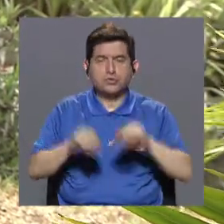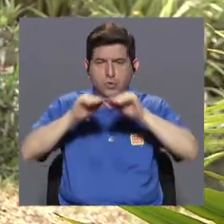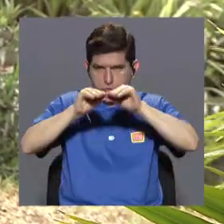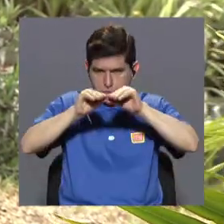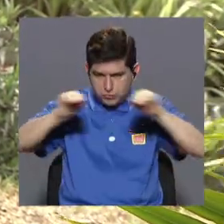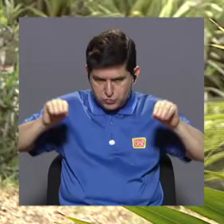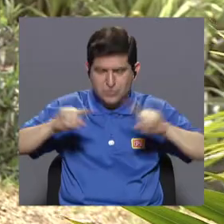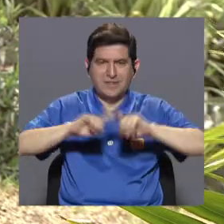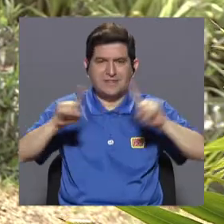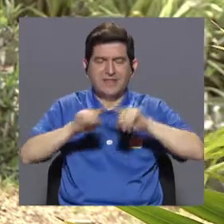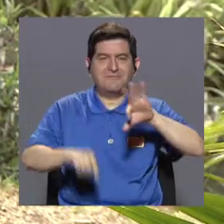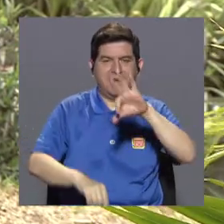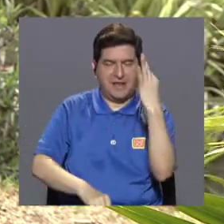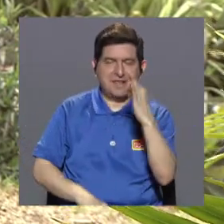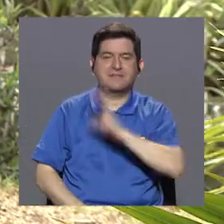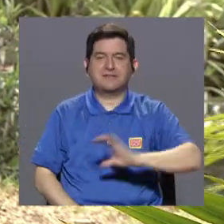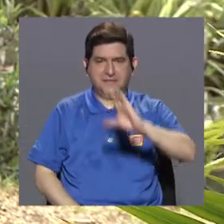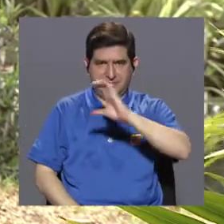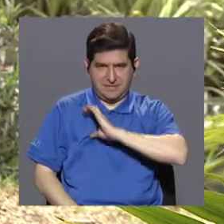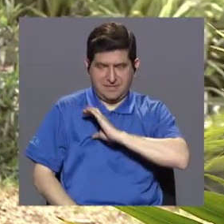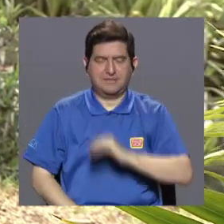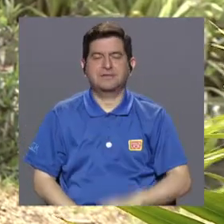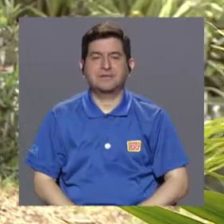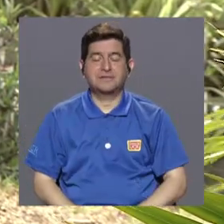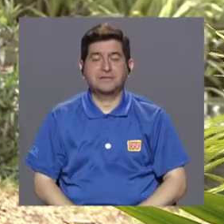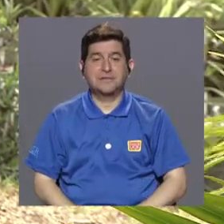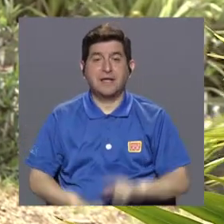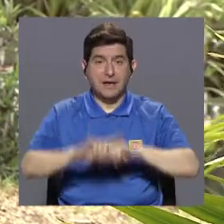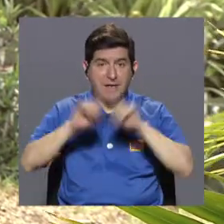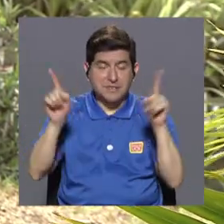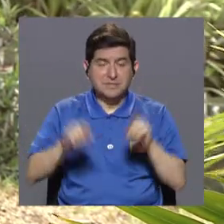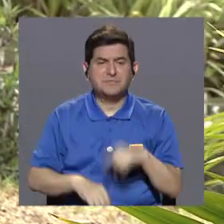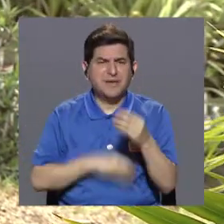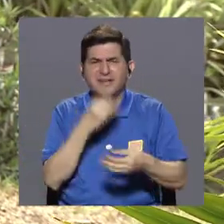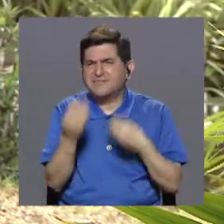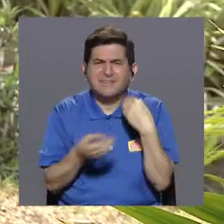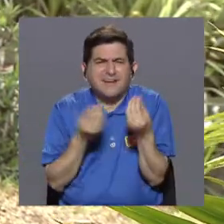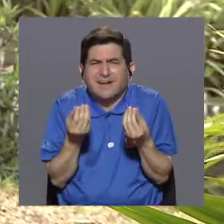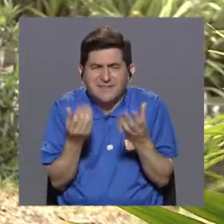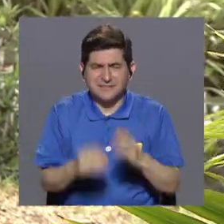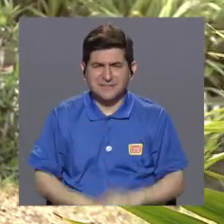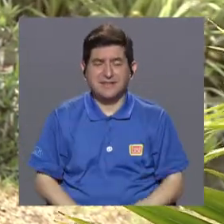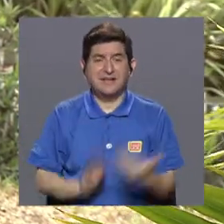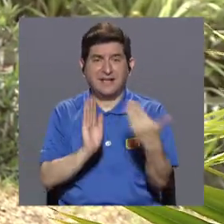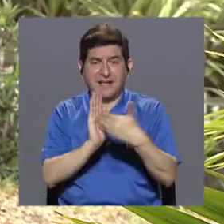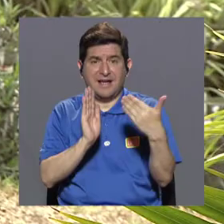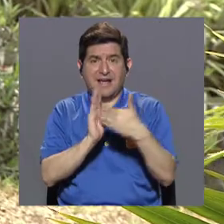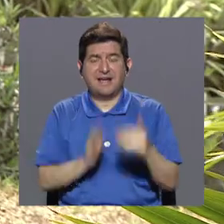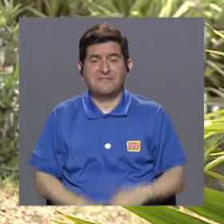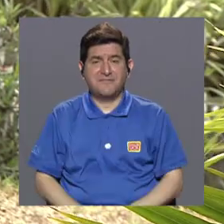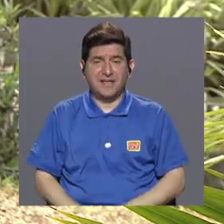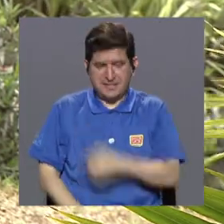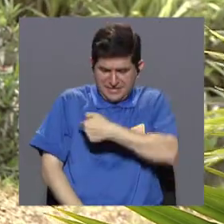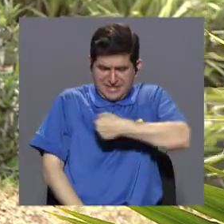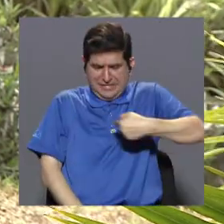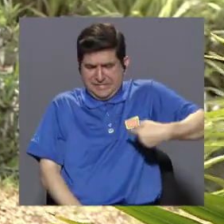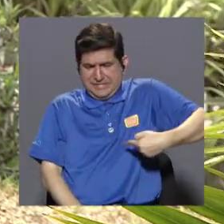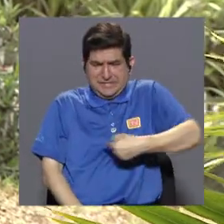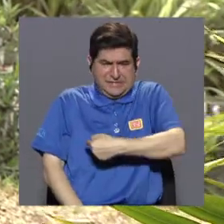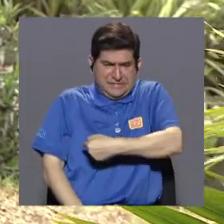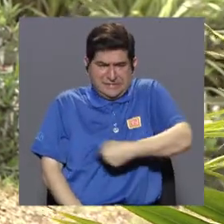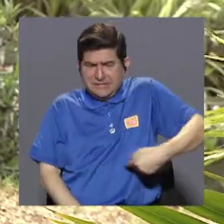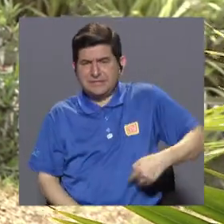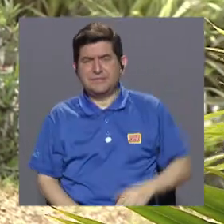planos, tienen diferentes formas y características, pero básicamente lo que hacen es que afectan la pared intestinal,